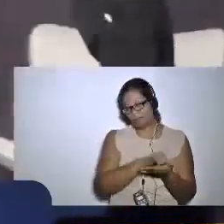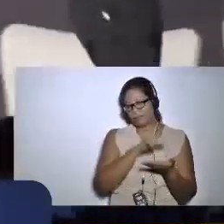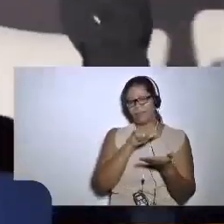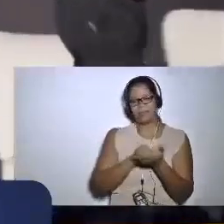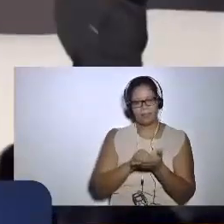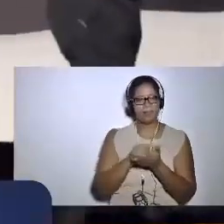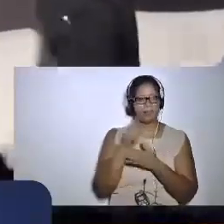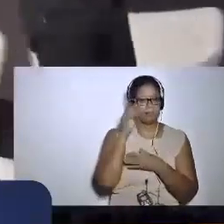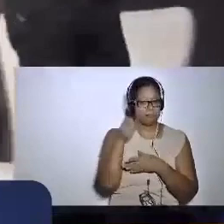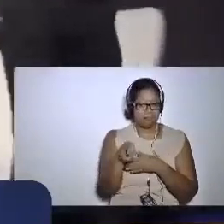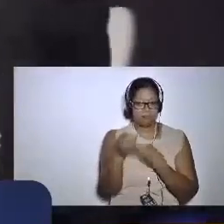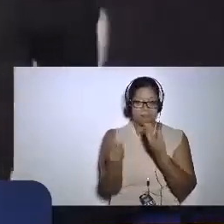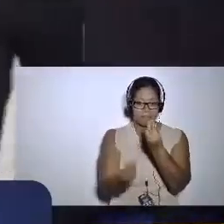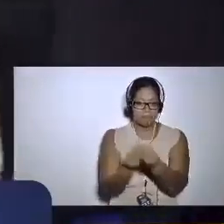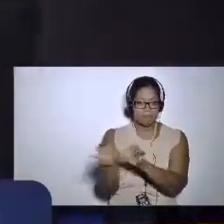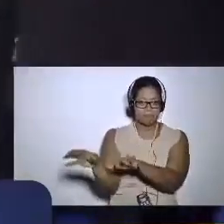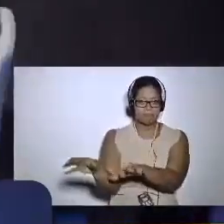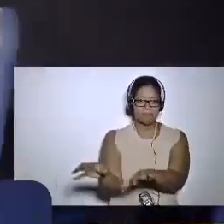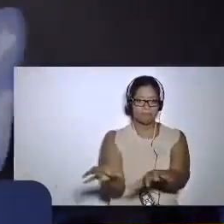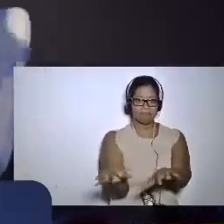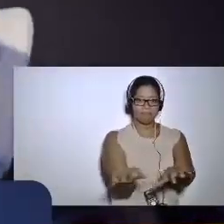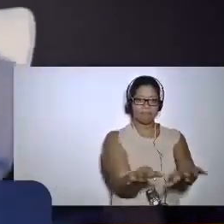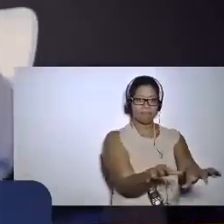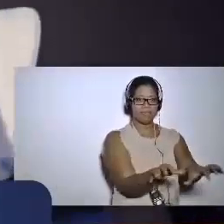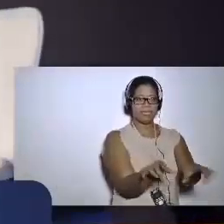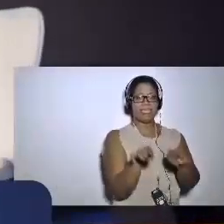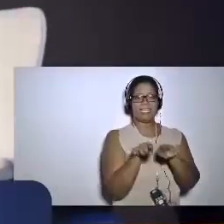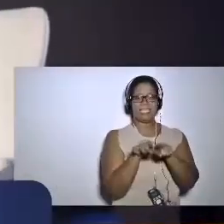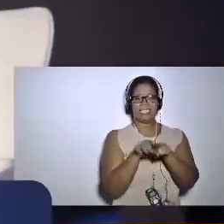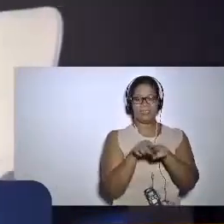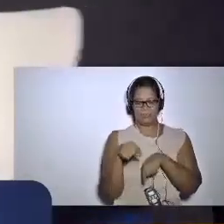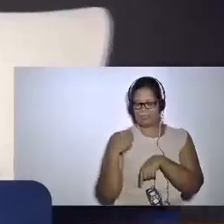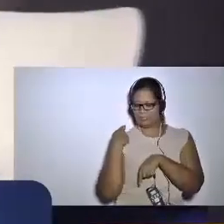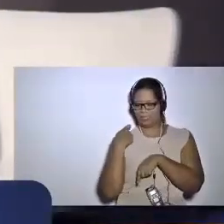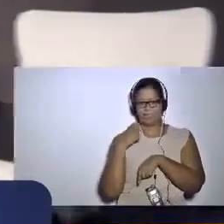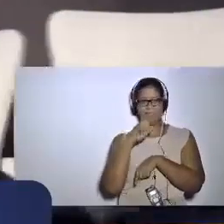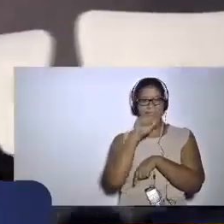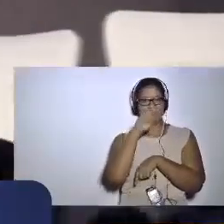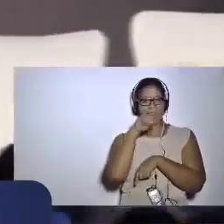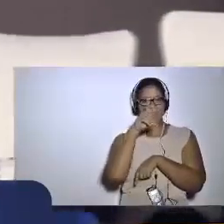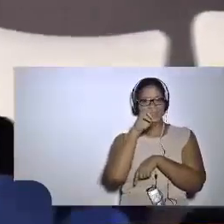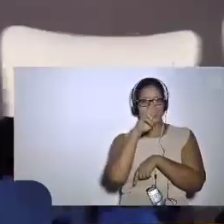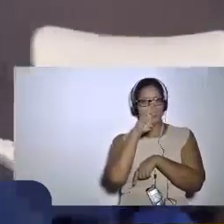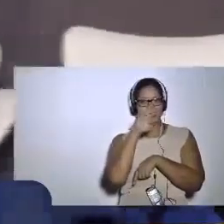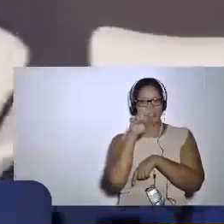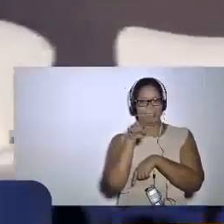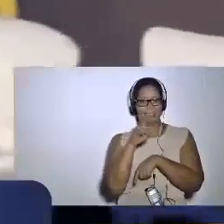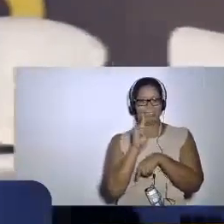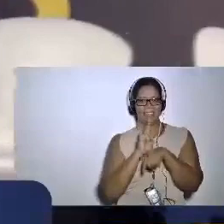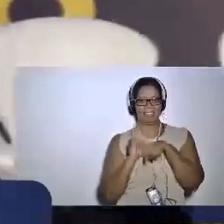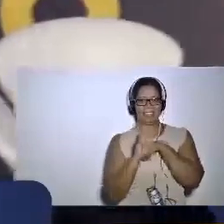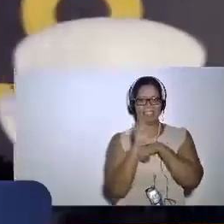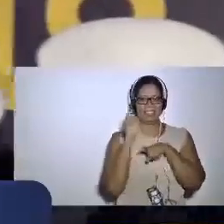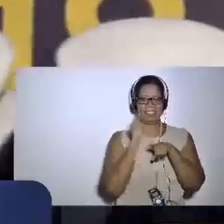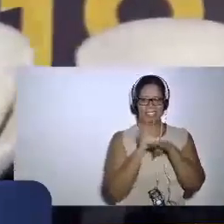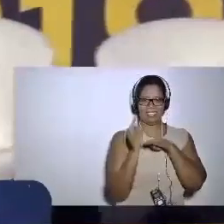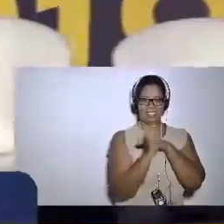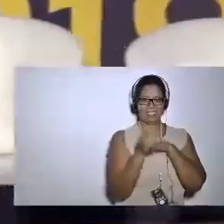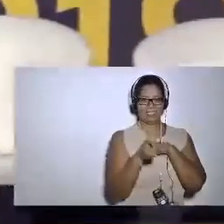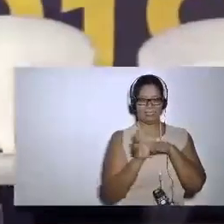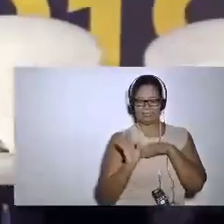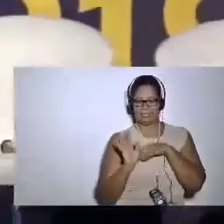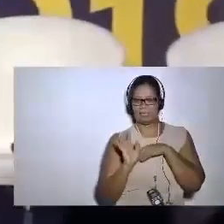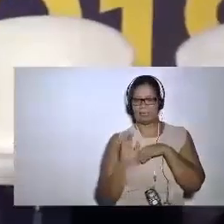lo que usted hace, probablemente es una situación en la cual Andrés de Uber se está ahorita encontrándose con